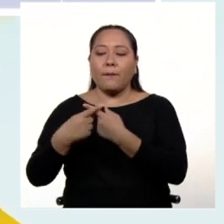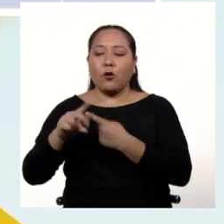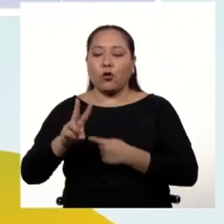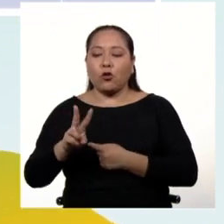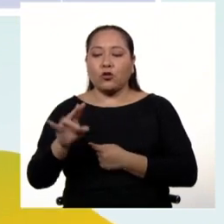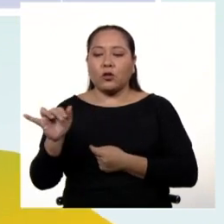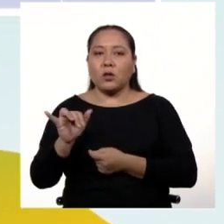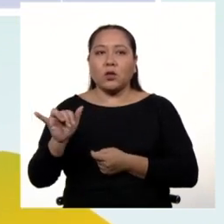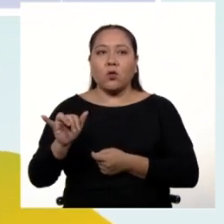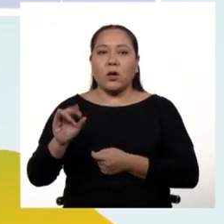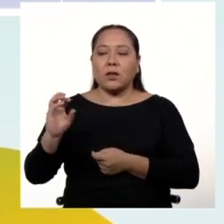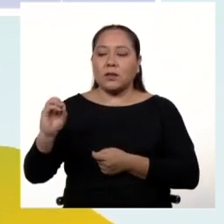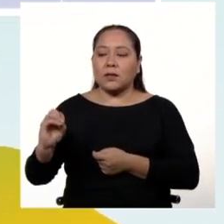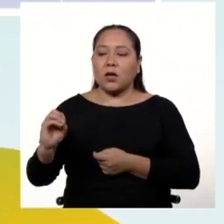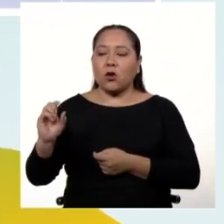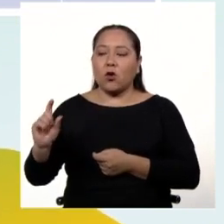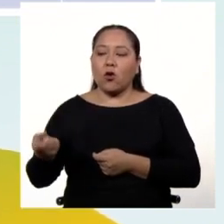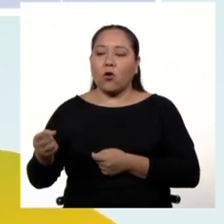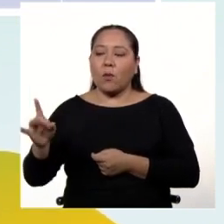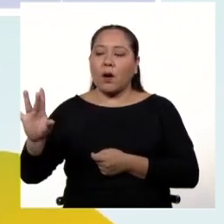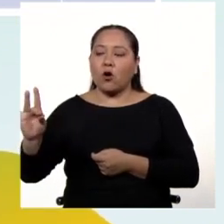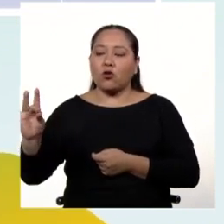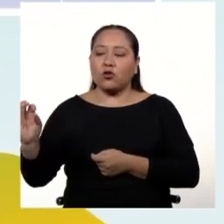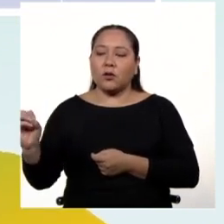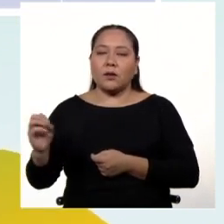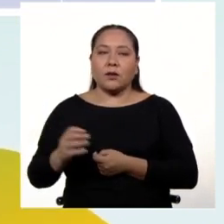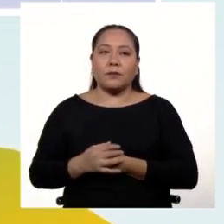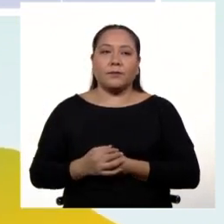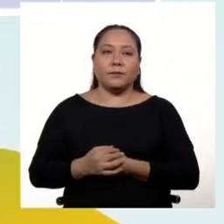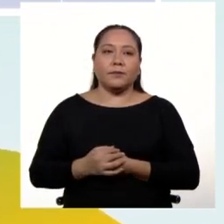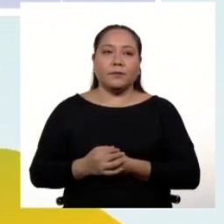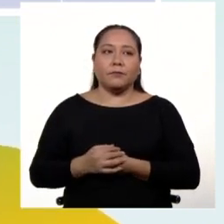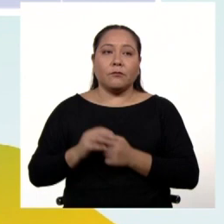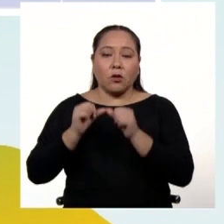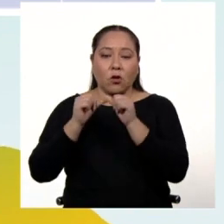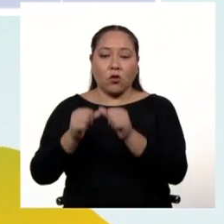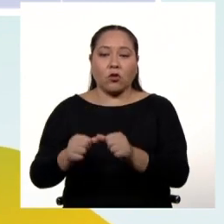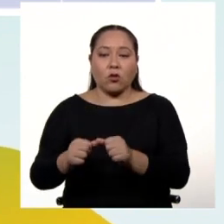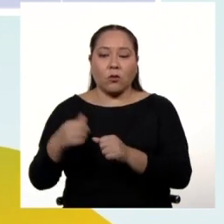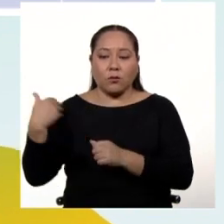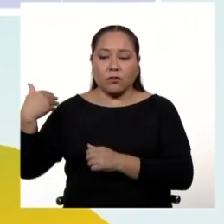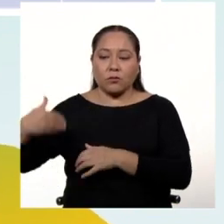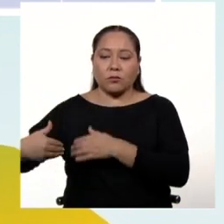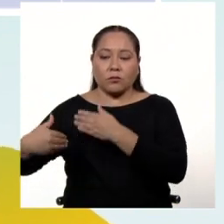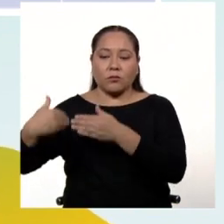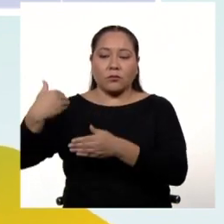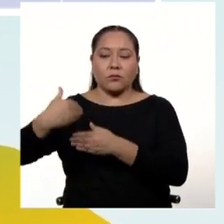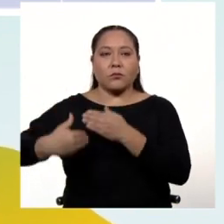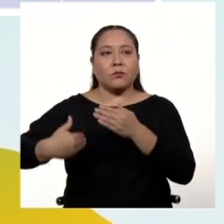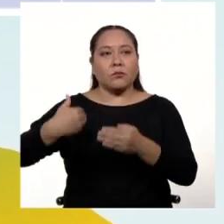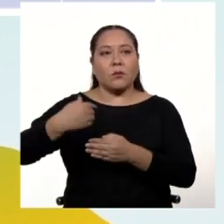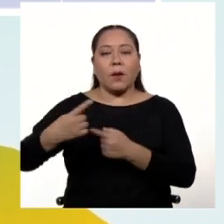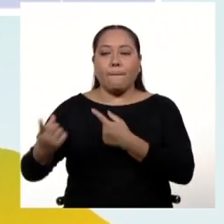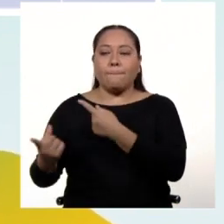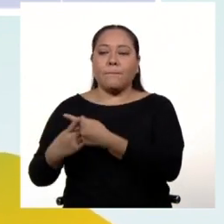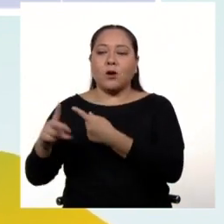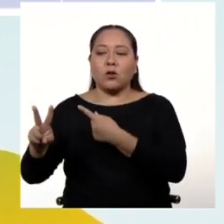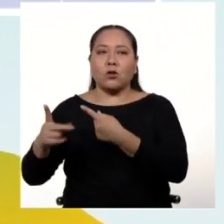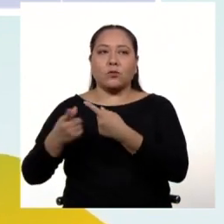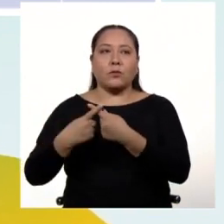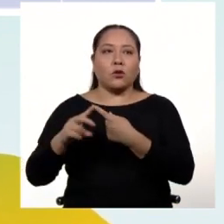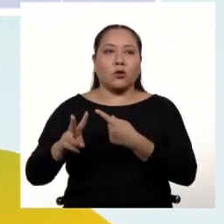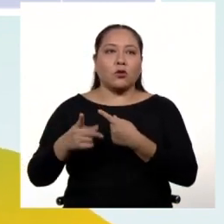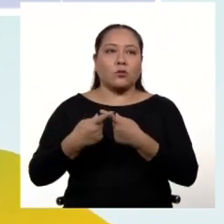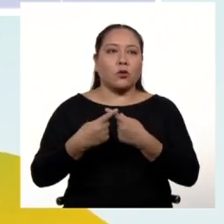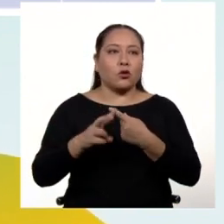2 es igual a 0,80. Continuamos de esta forma para todos los términos y completamos la